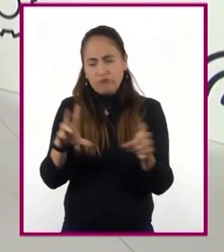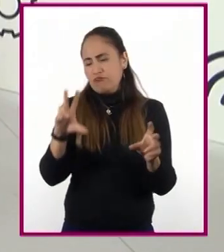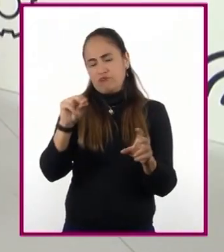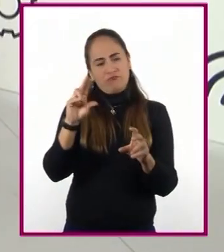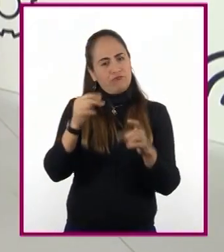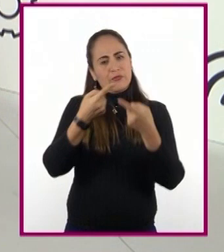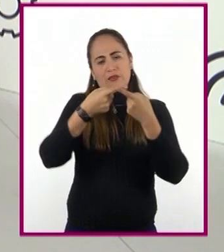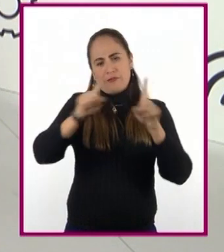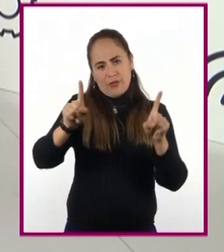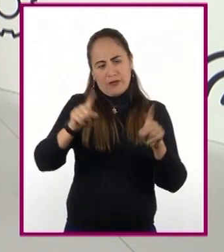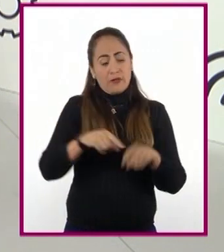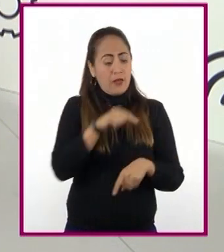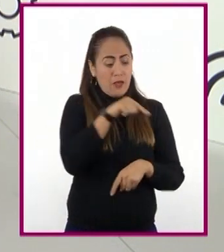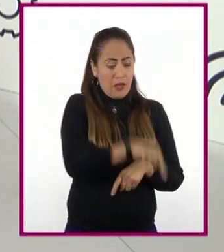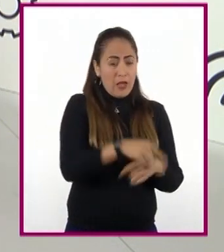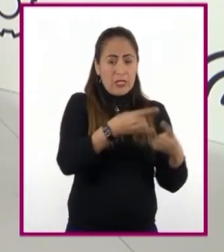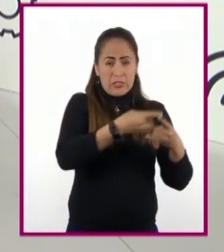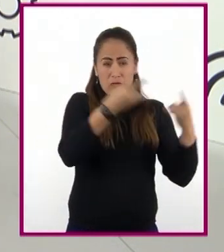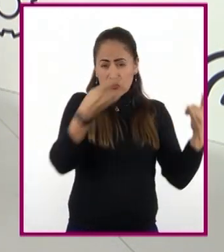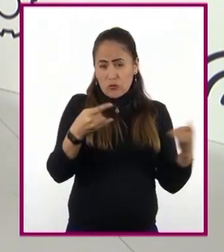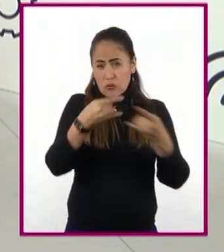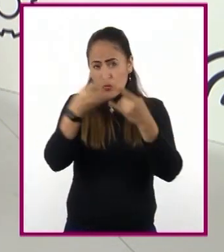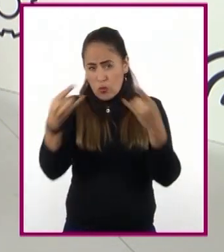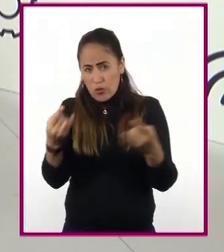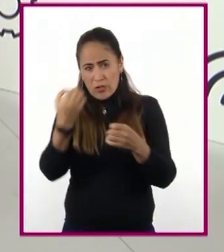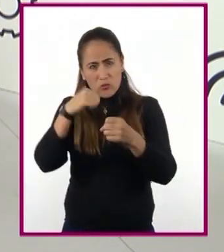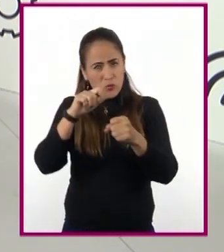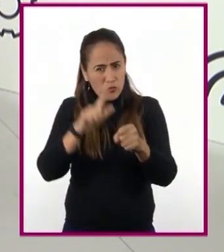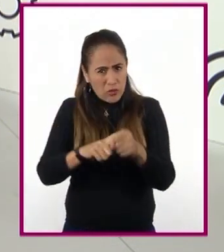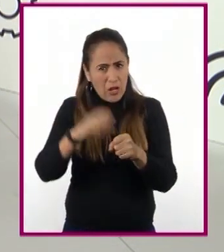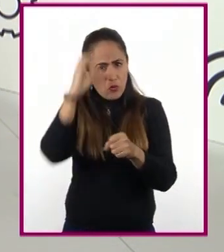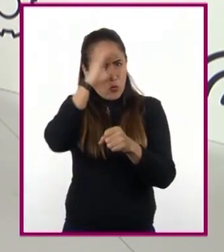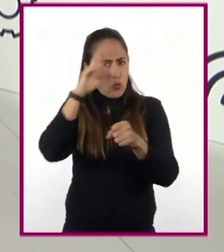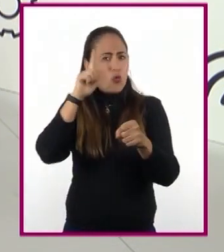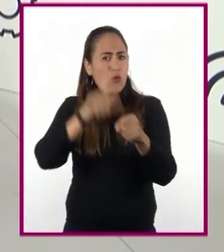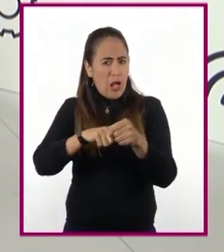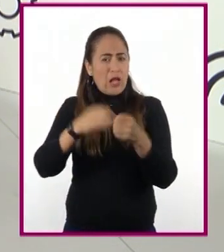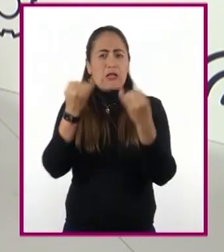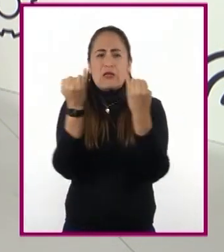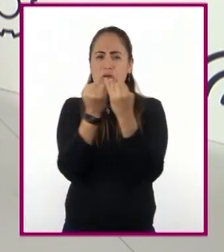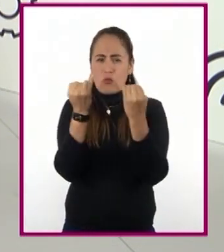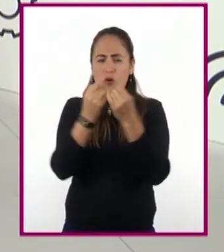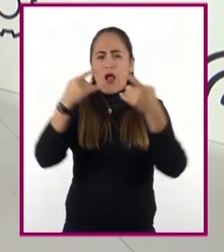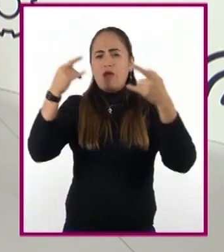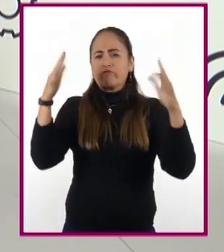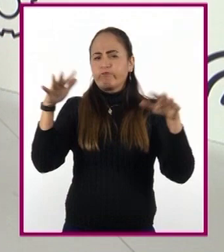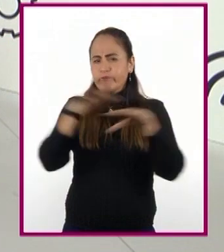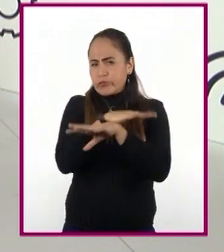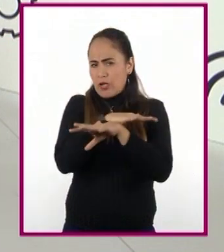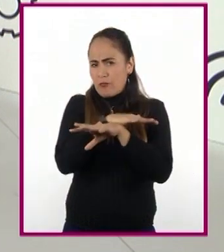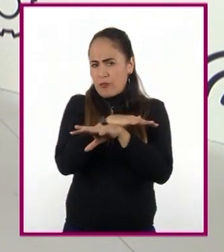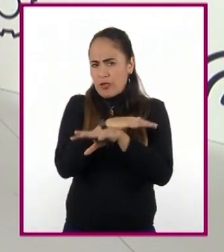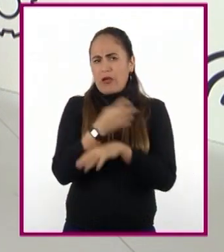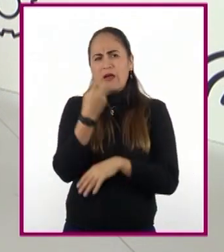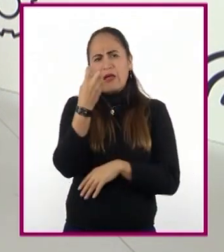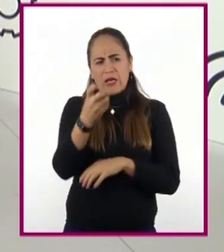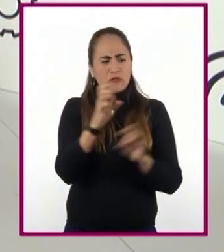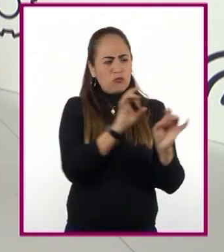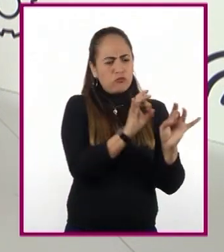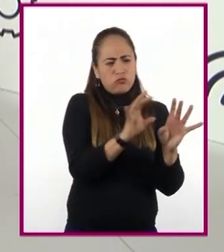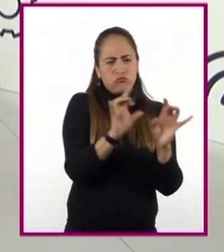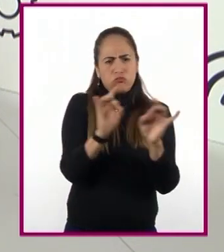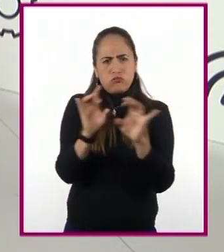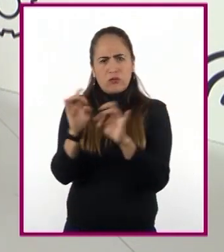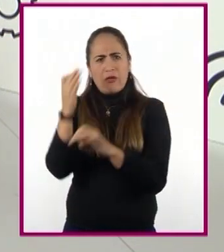de contexto histórico, el contexto sociocultural también cambia y podemos verlo en diferentes momentos